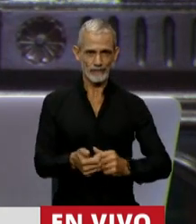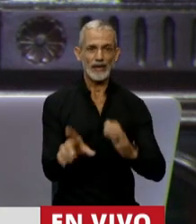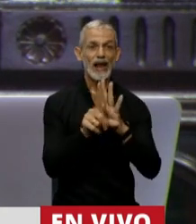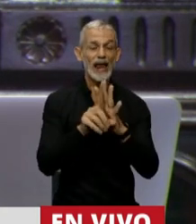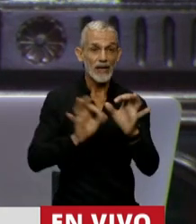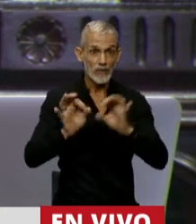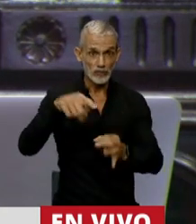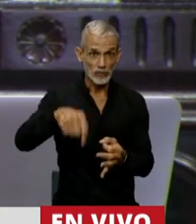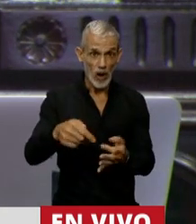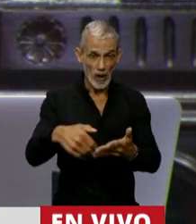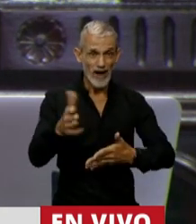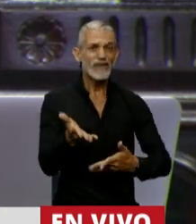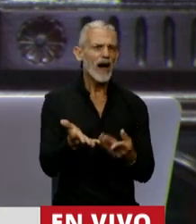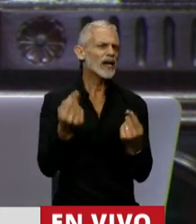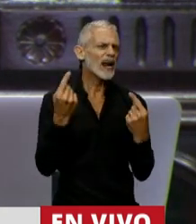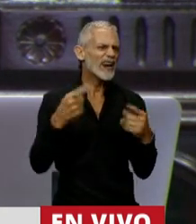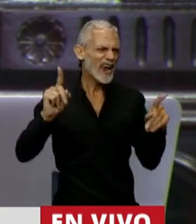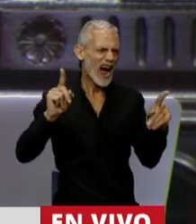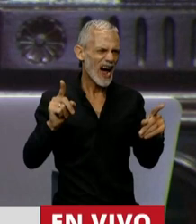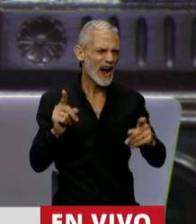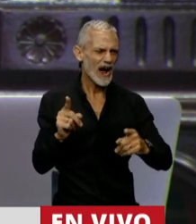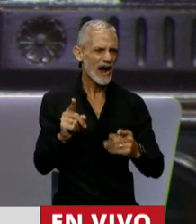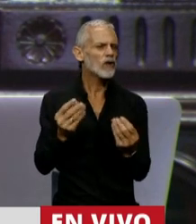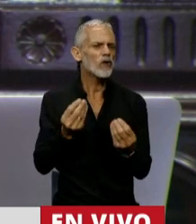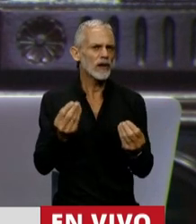tiene el extraño